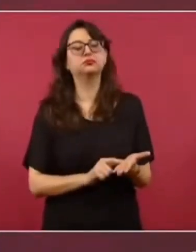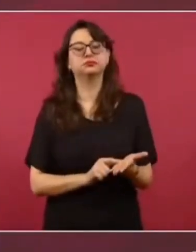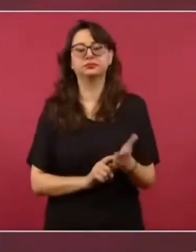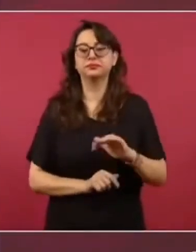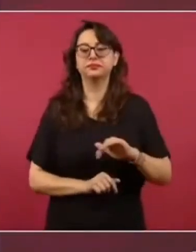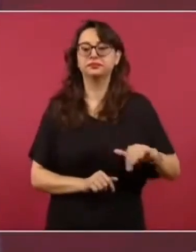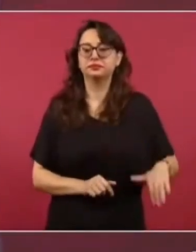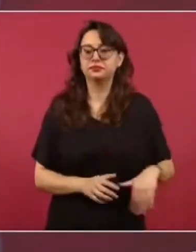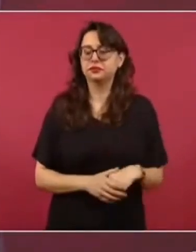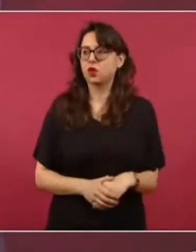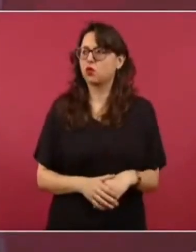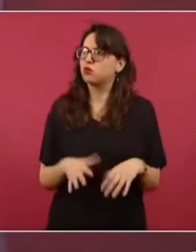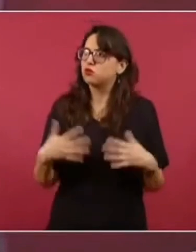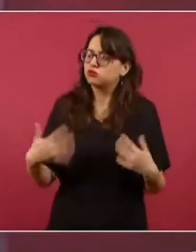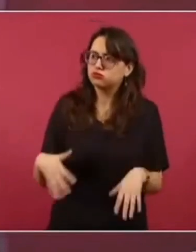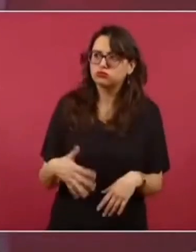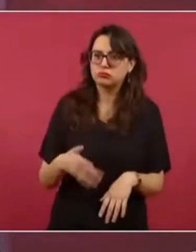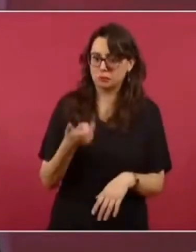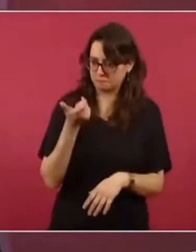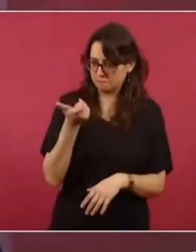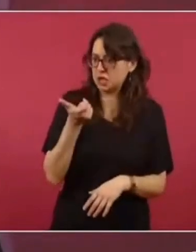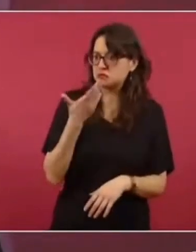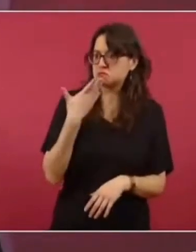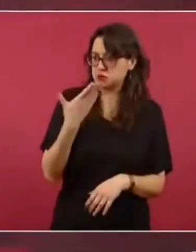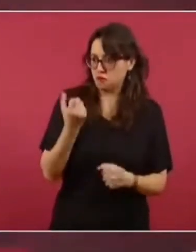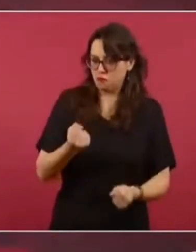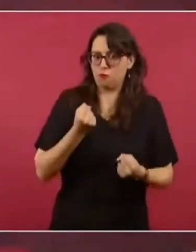no ha habido devaluación,